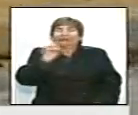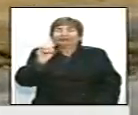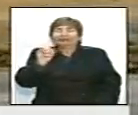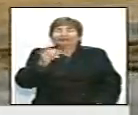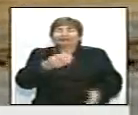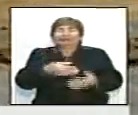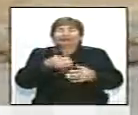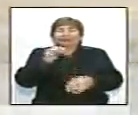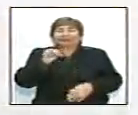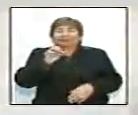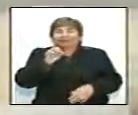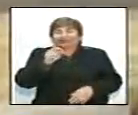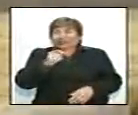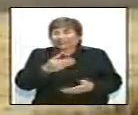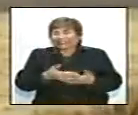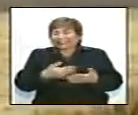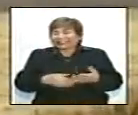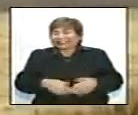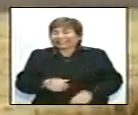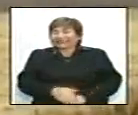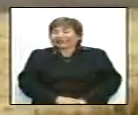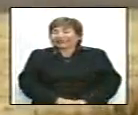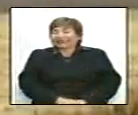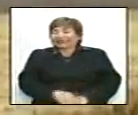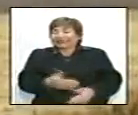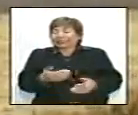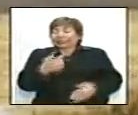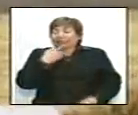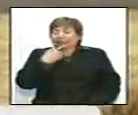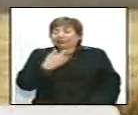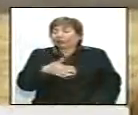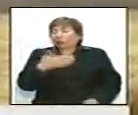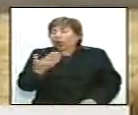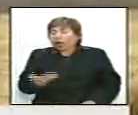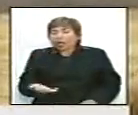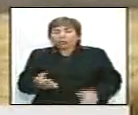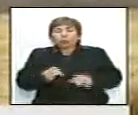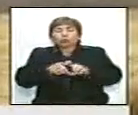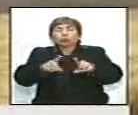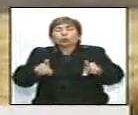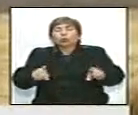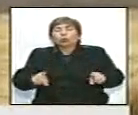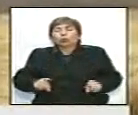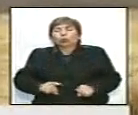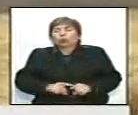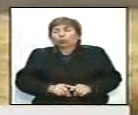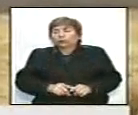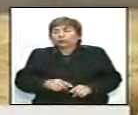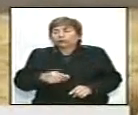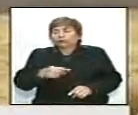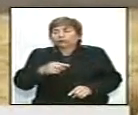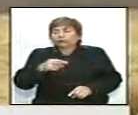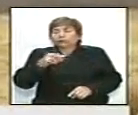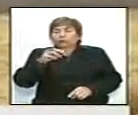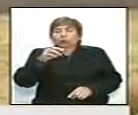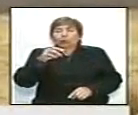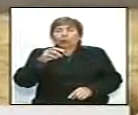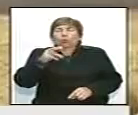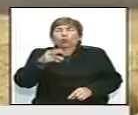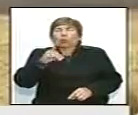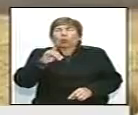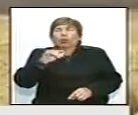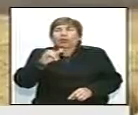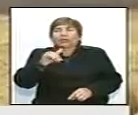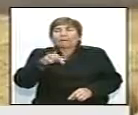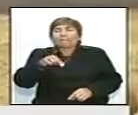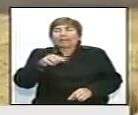de la meseta de Ullapata. Existe una planicie aquí en Chongos Bajo, llamada Ullapata, de más